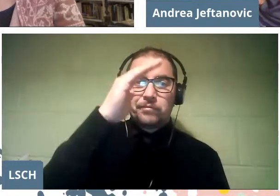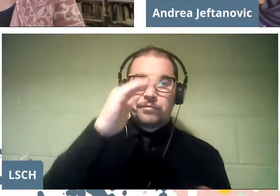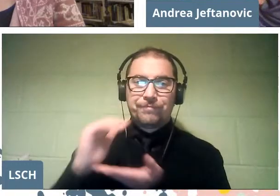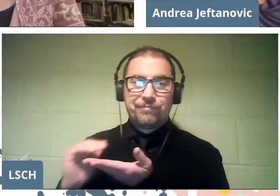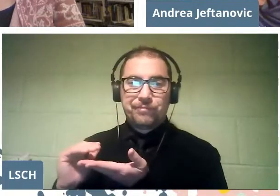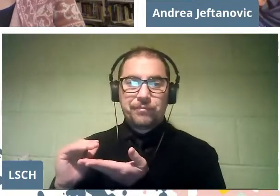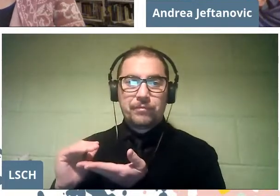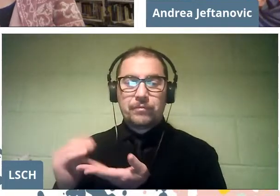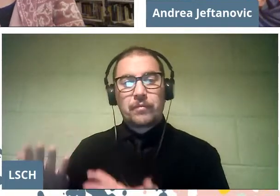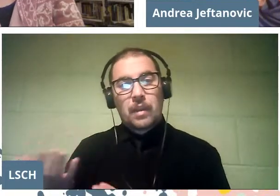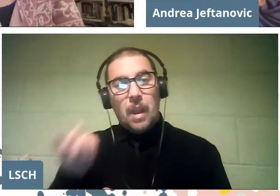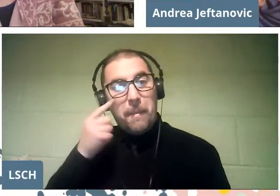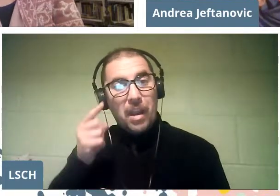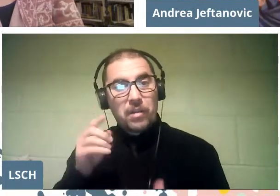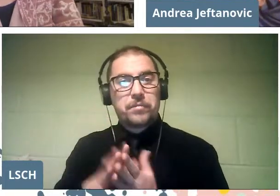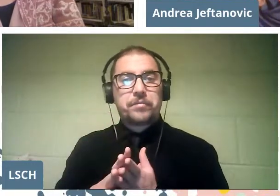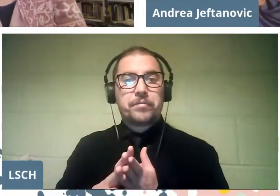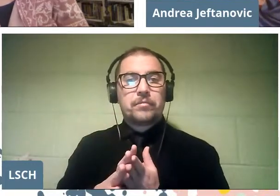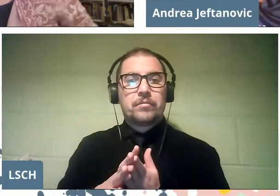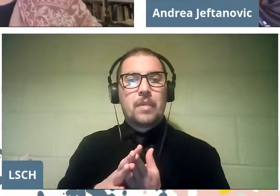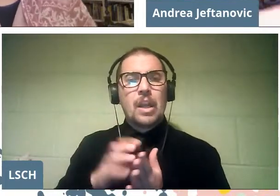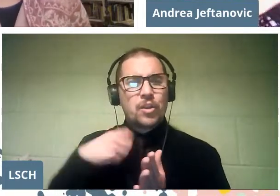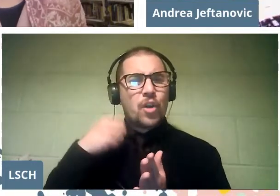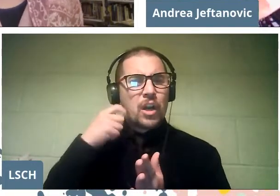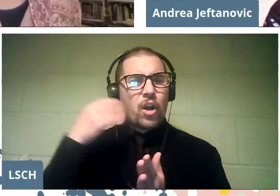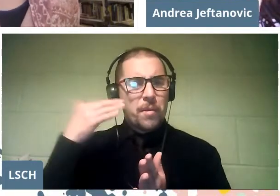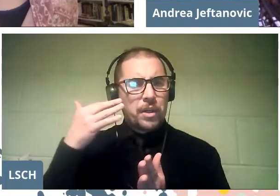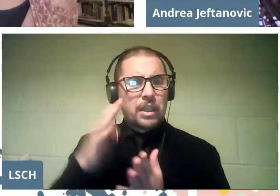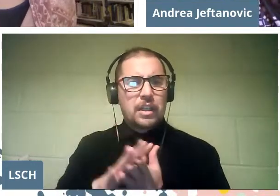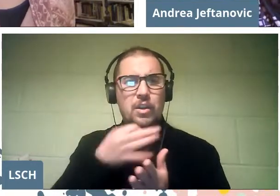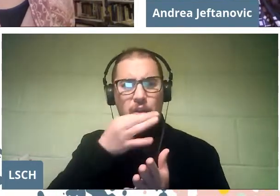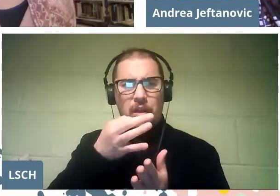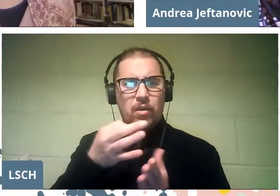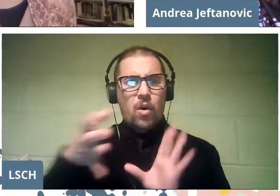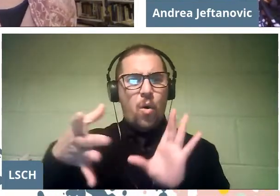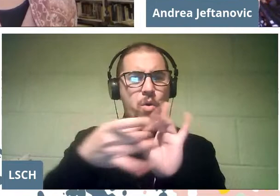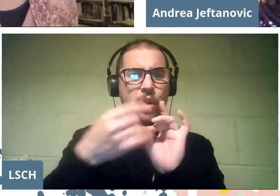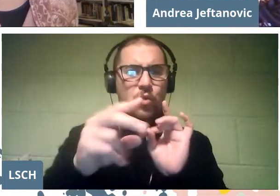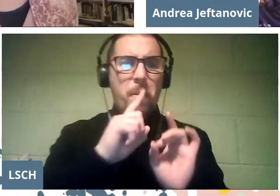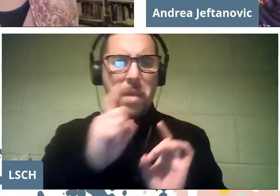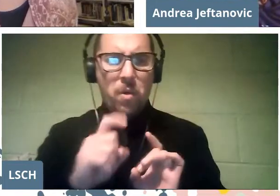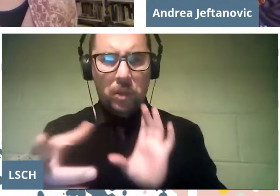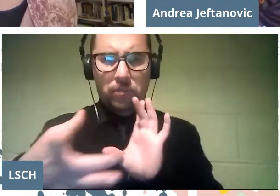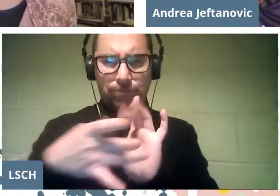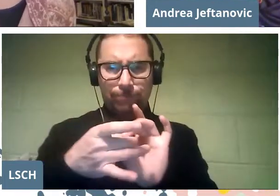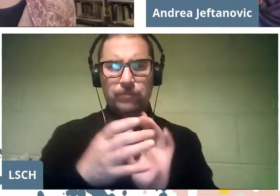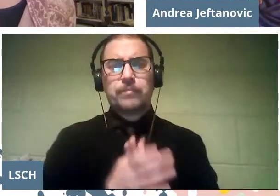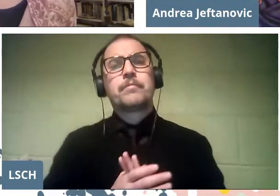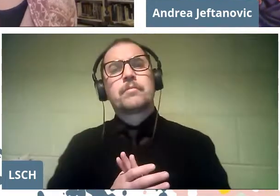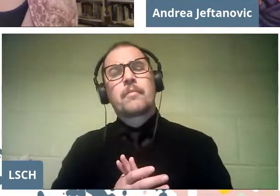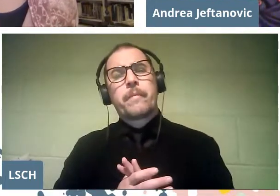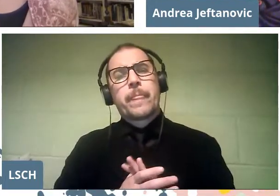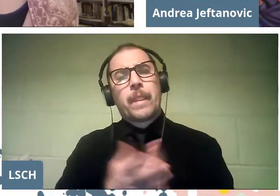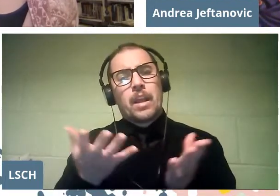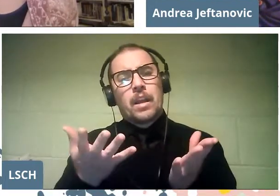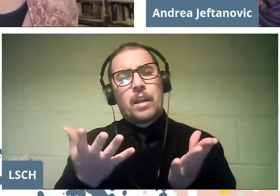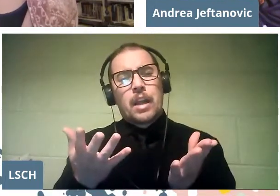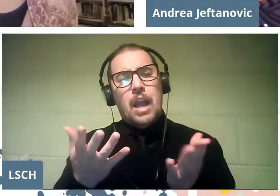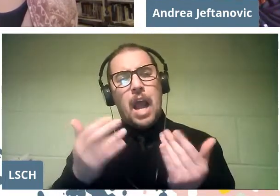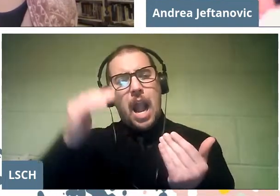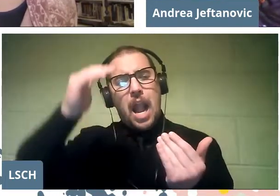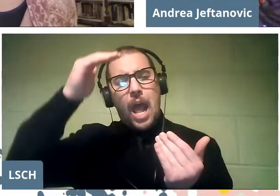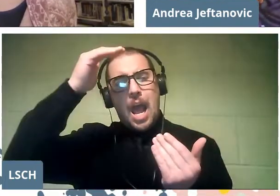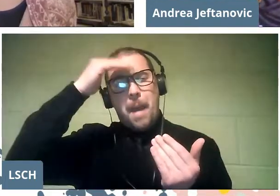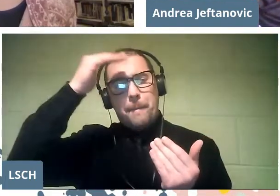cambia. Pero yo creo que lo más importante, y ahí lo voy a unir con tu pregunta, tiene que ver con esa